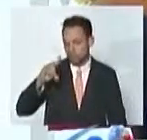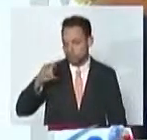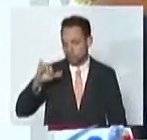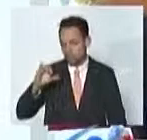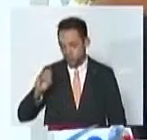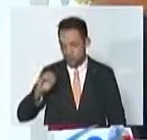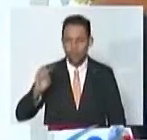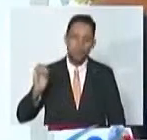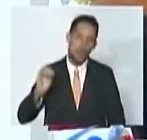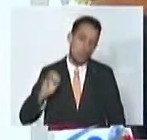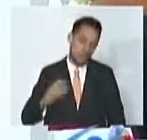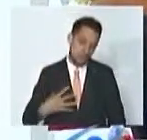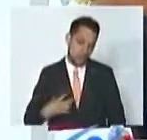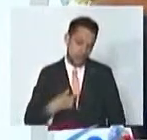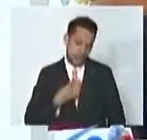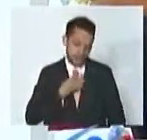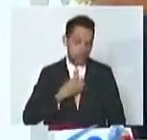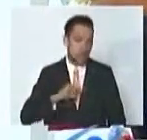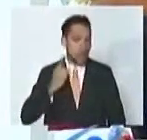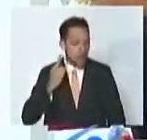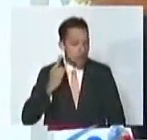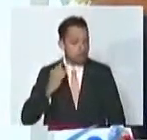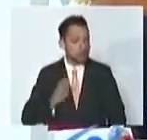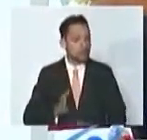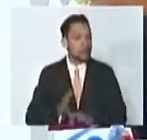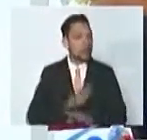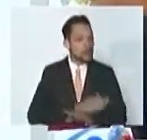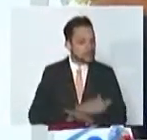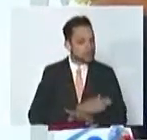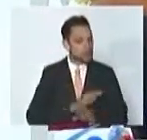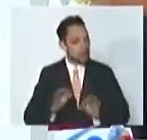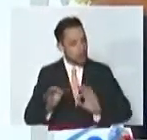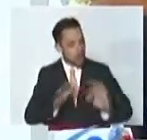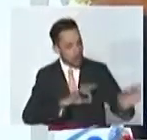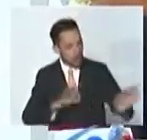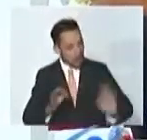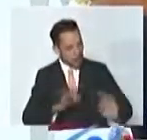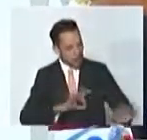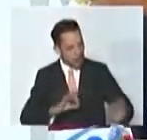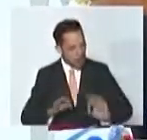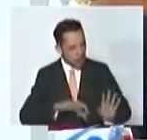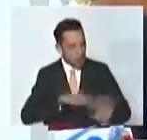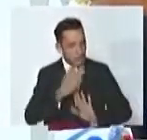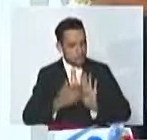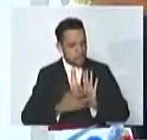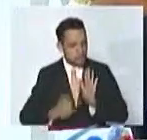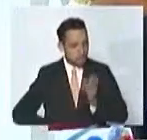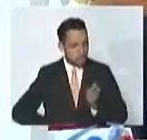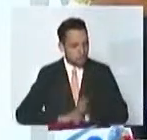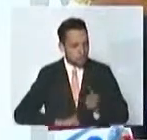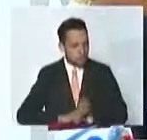cáncer. Y todo eso se pudo haber prevenido si ustedes hubieran tenido una evaluación de